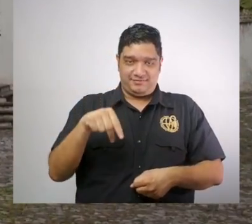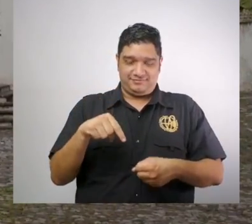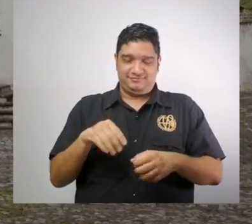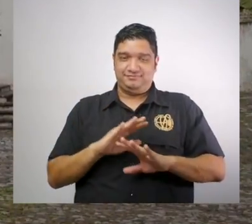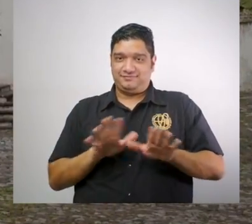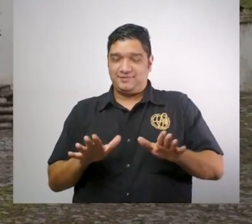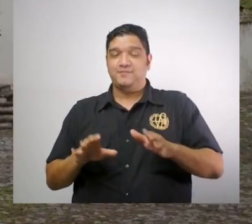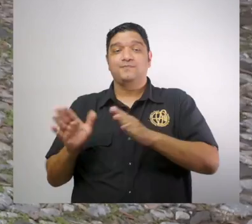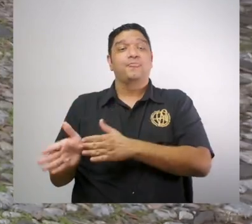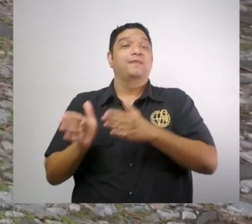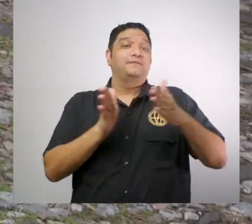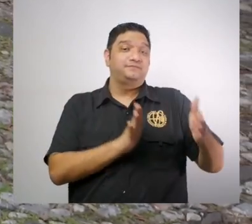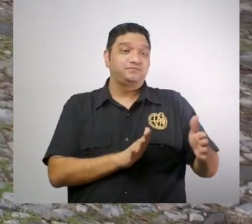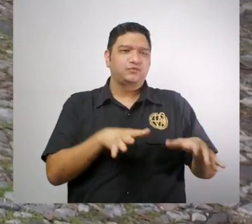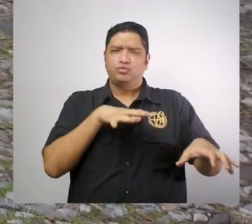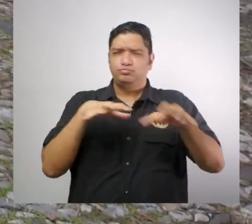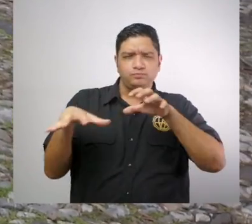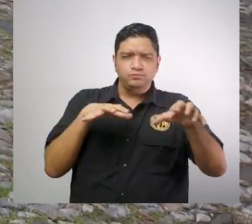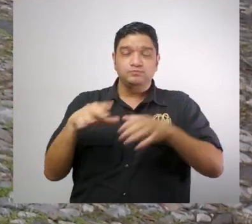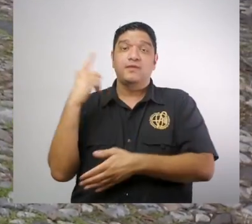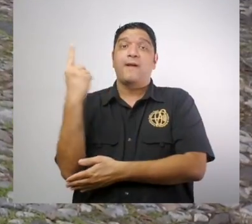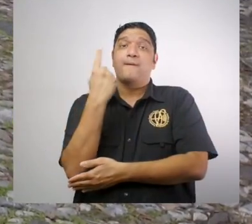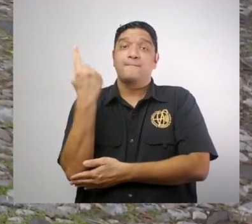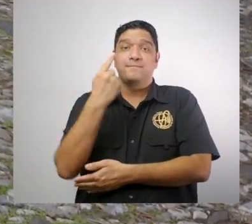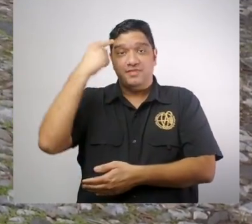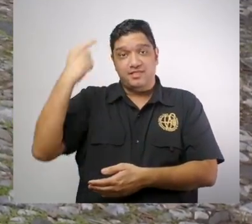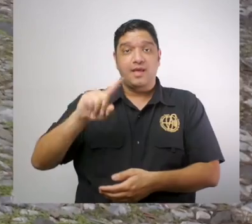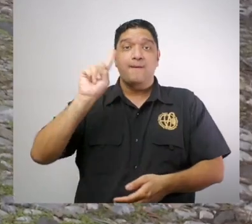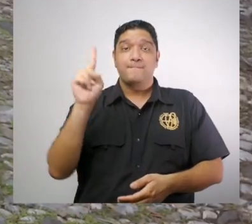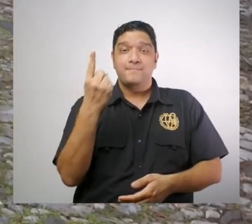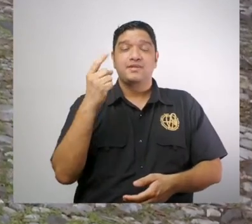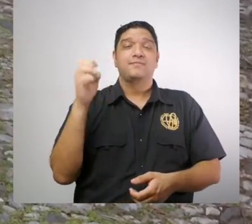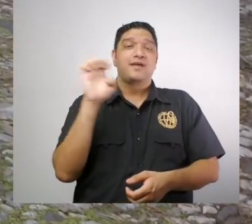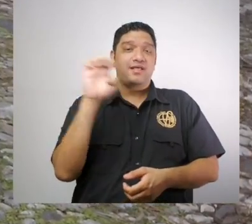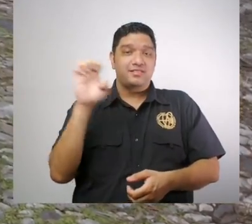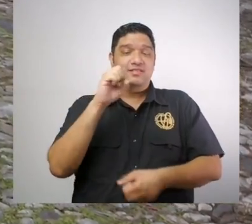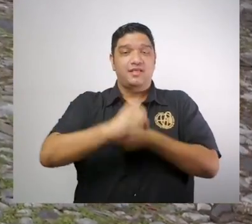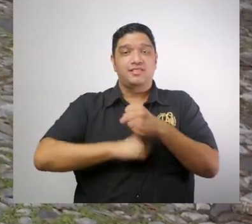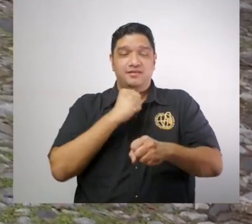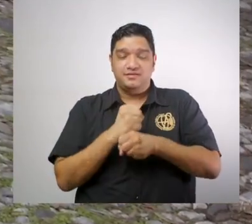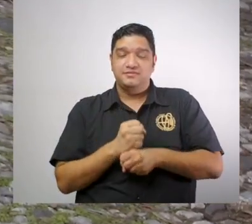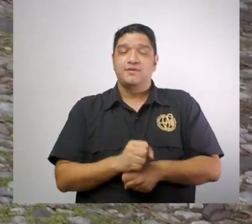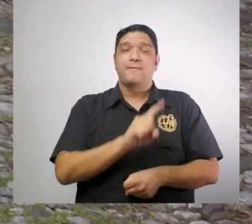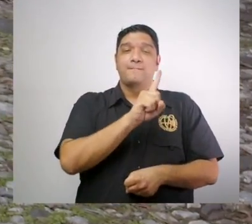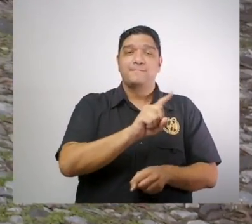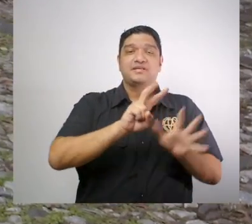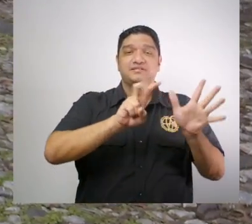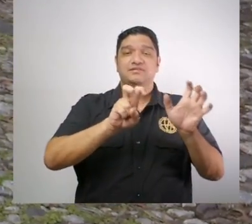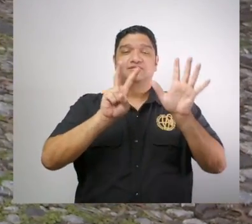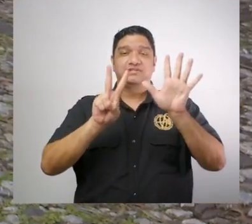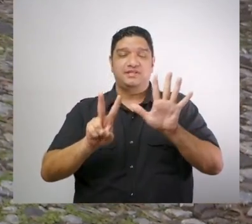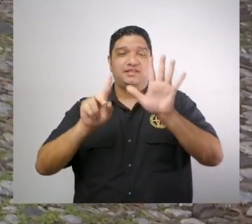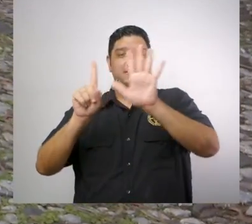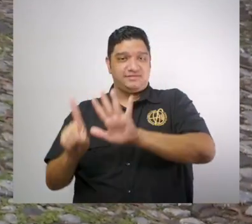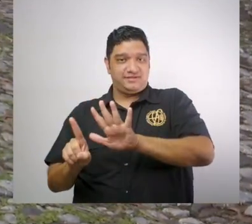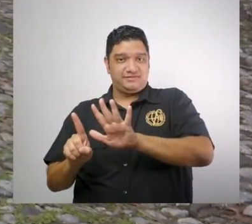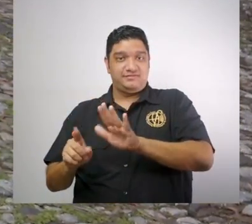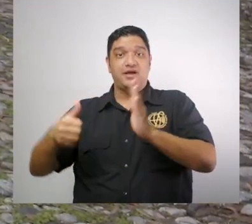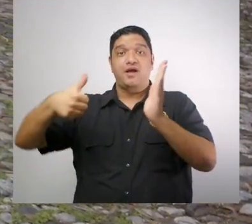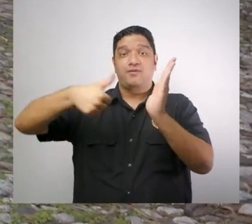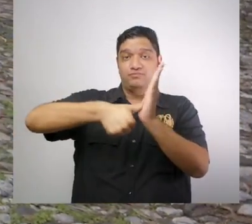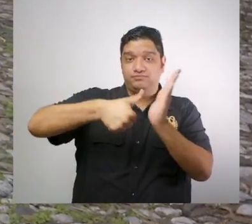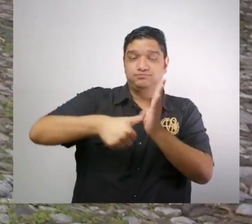importante fue el día 1 de enero de 1776, el